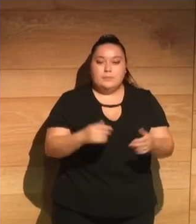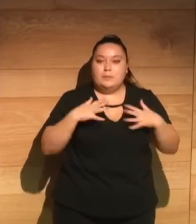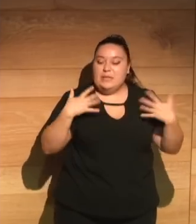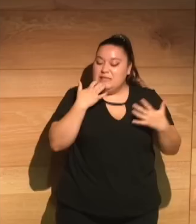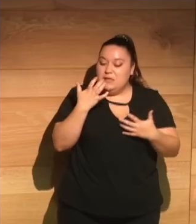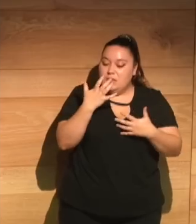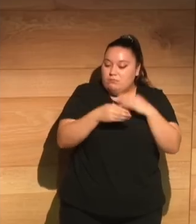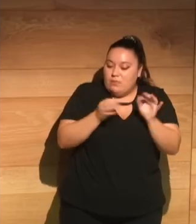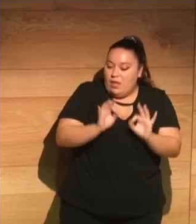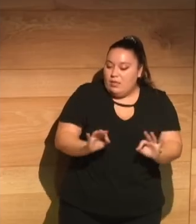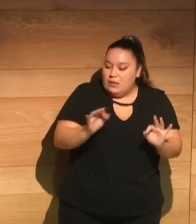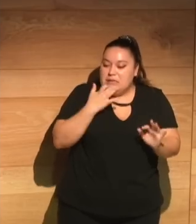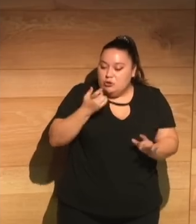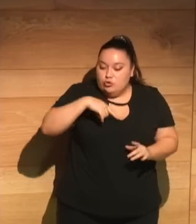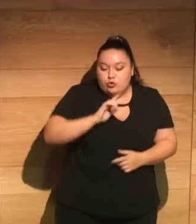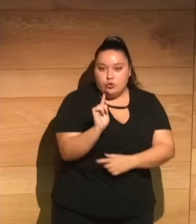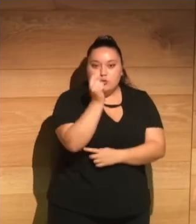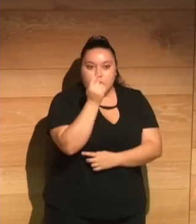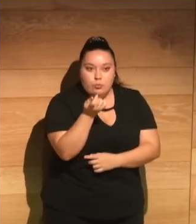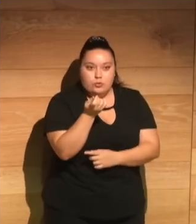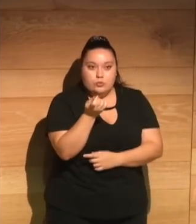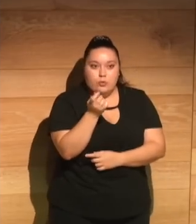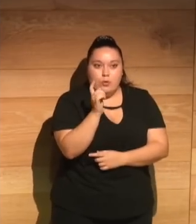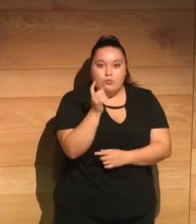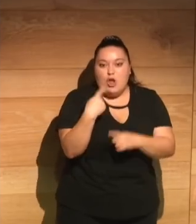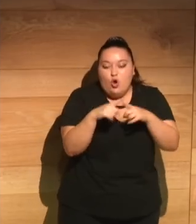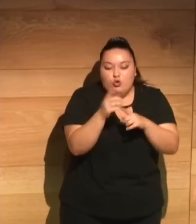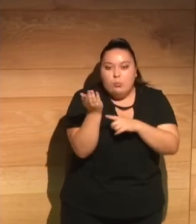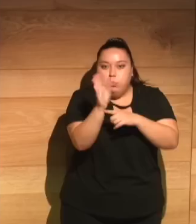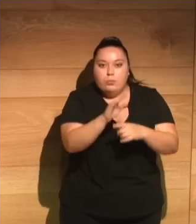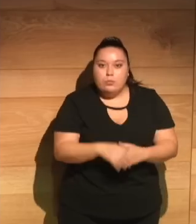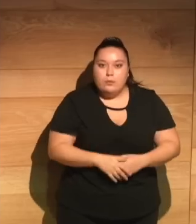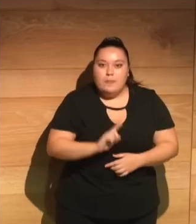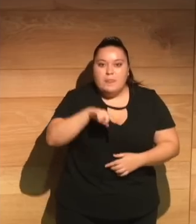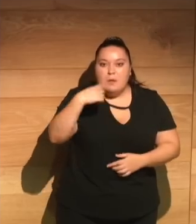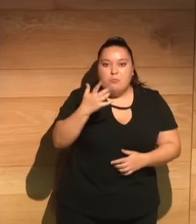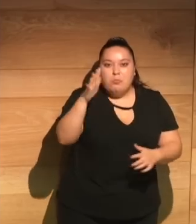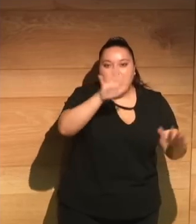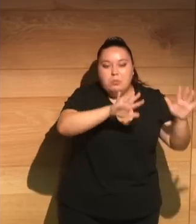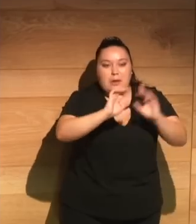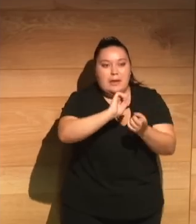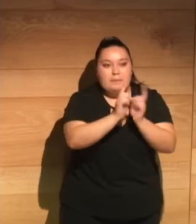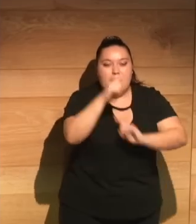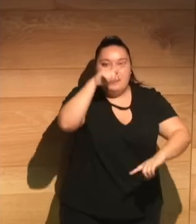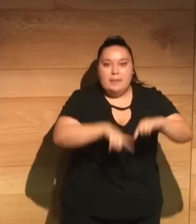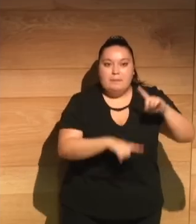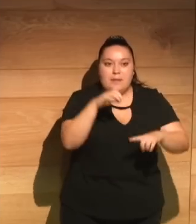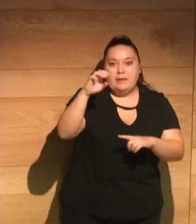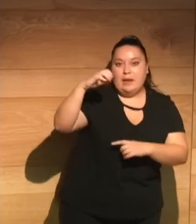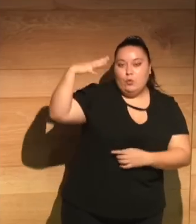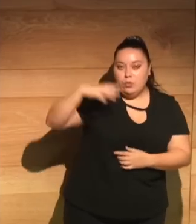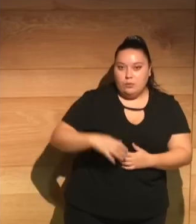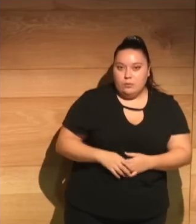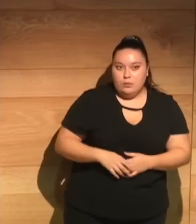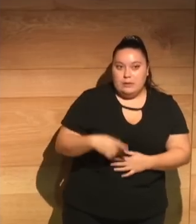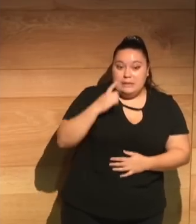hacer nada? ¿Y si conseguimos que esto se proyecte en una cosa que se degrada o no en virtud de la cantidad de luz que recibe